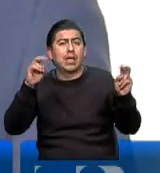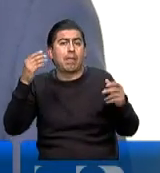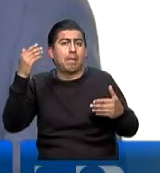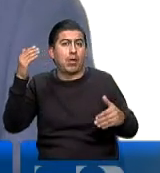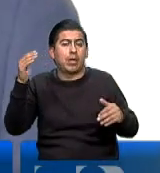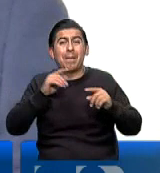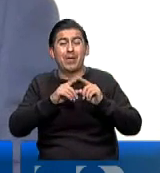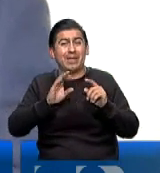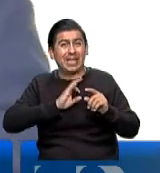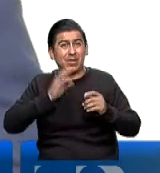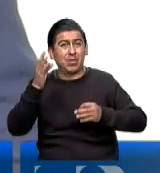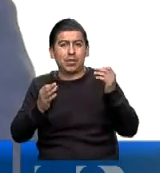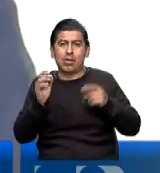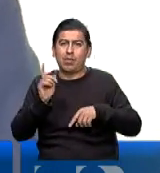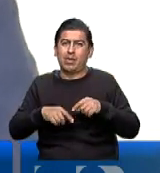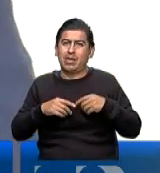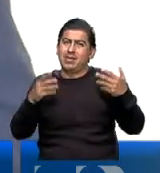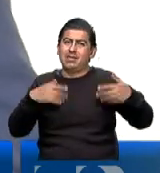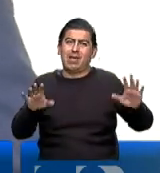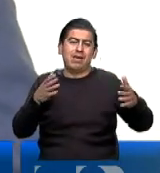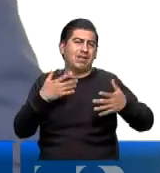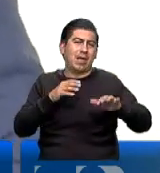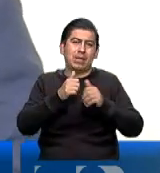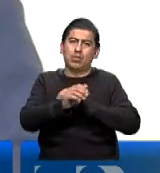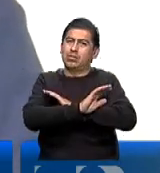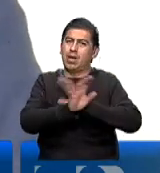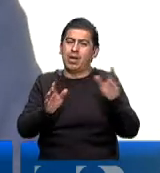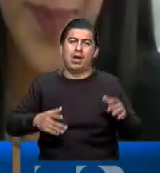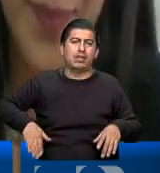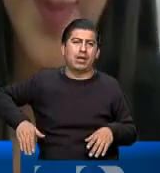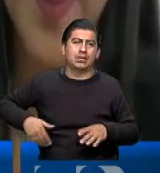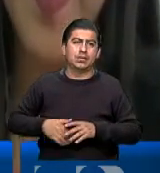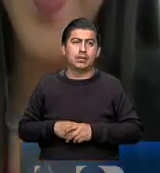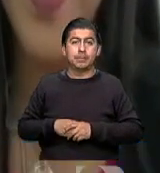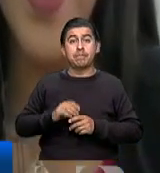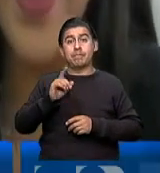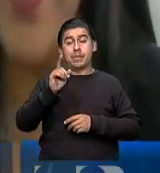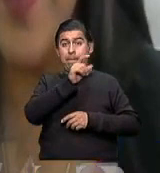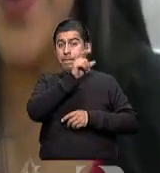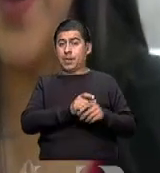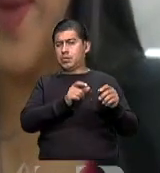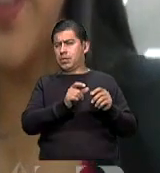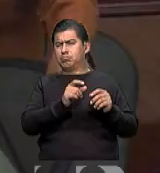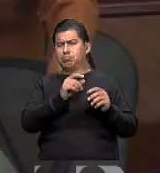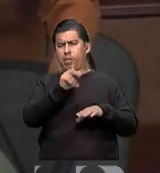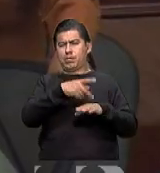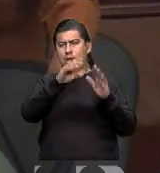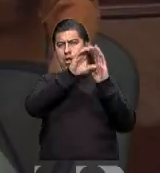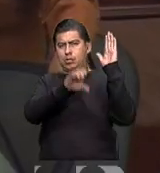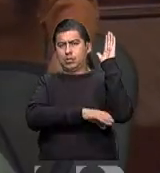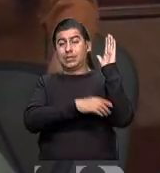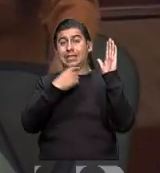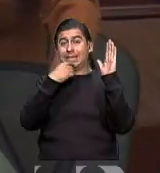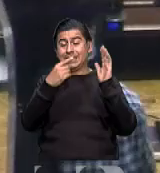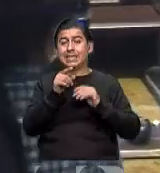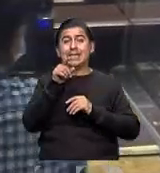en el carácter técnico jurídico no le veo que tenga un fin preciso no obstante el constitucionalista de rafael oyarte sostiene